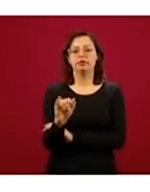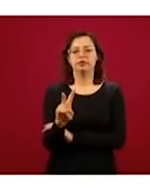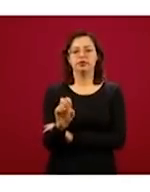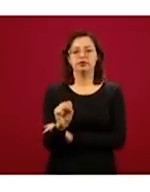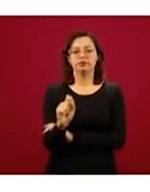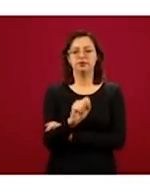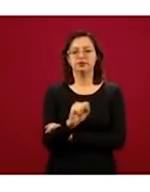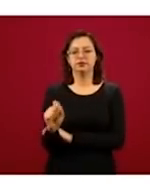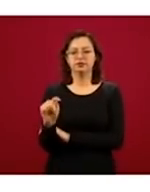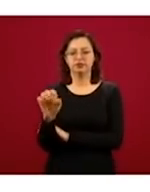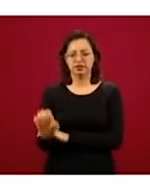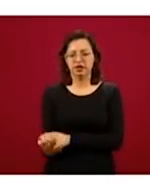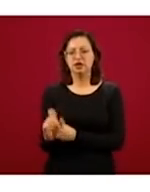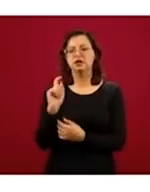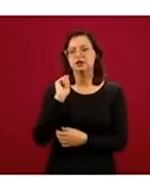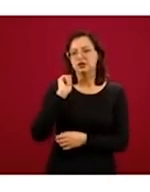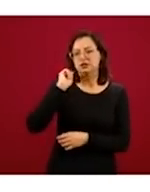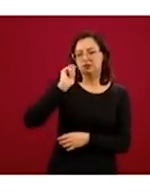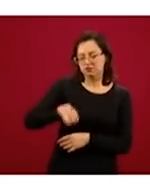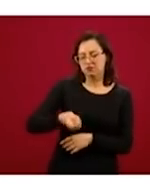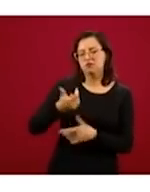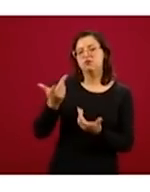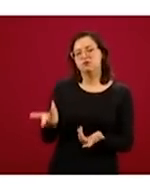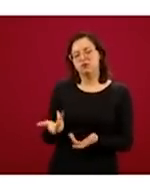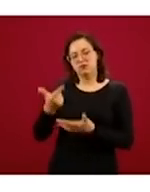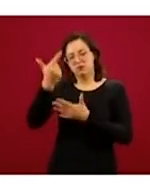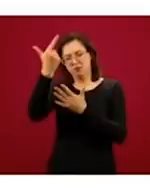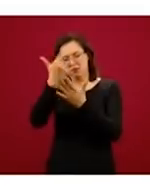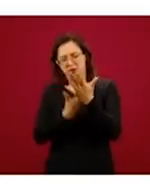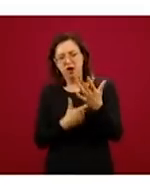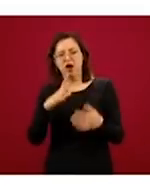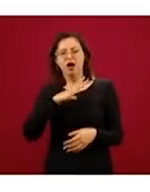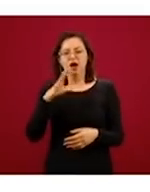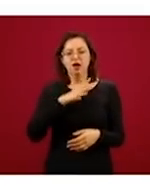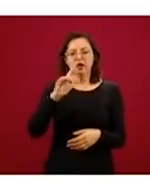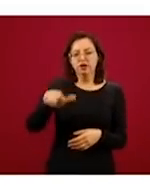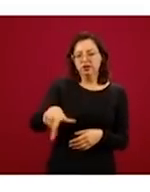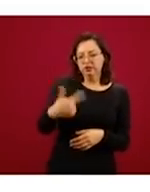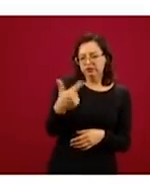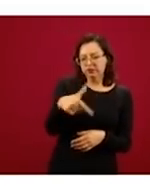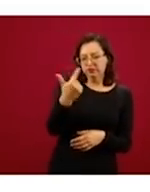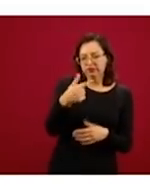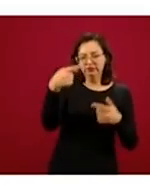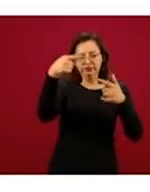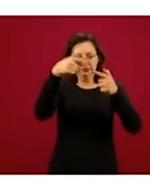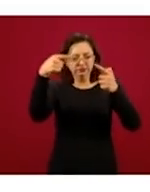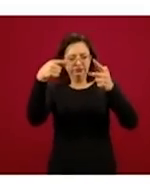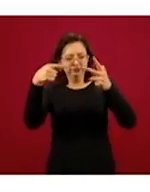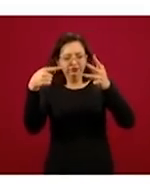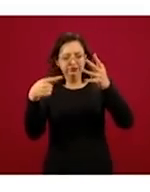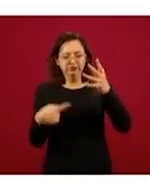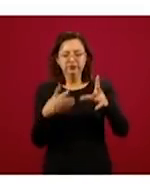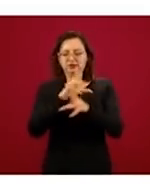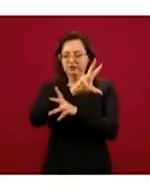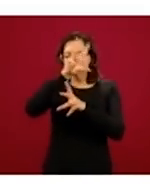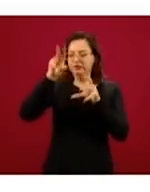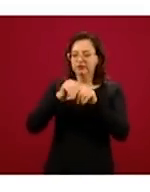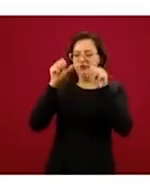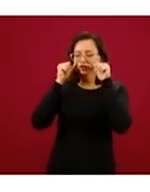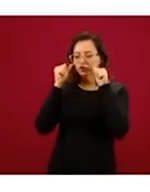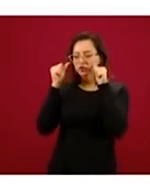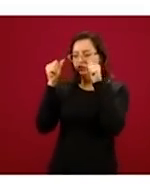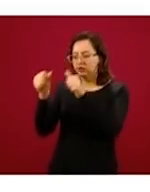medicina paliativa ahí se ven en la diapositiva los 12 elementos para un manejo integral